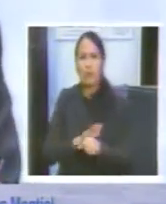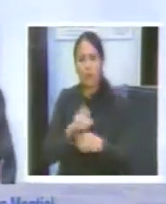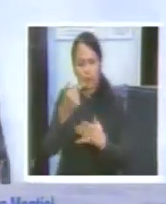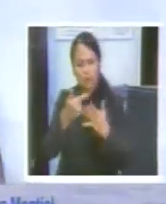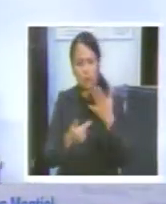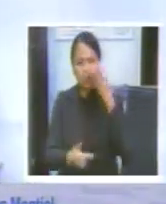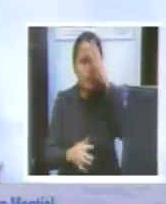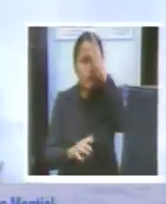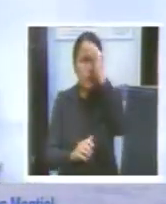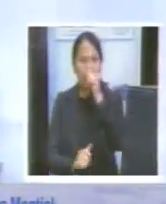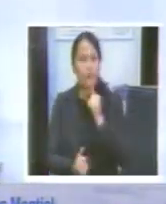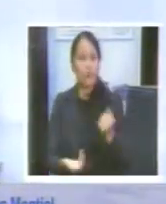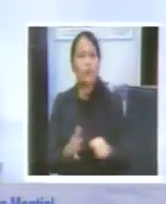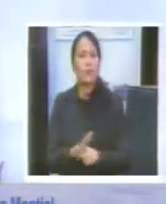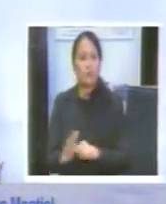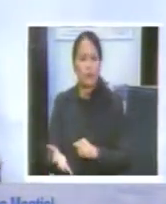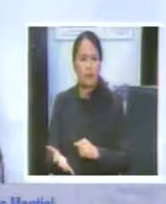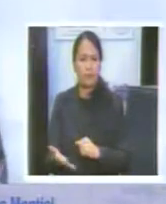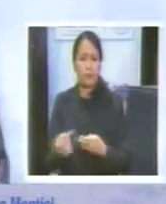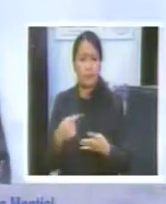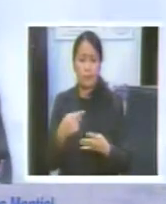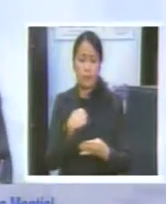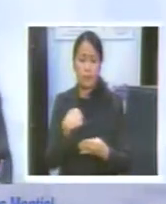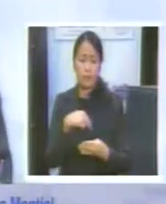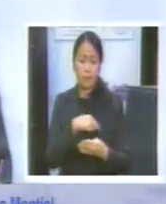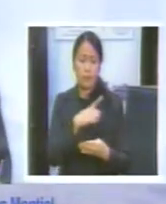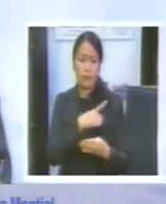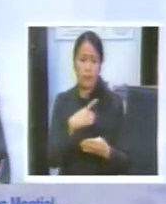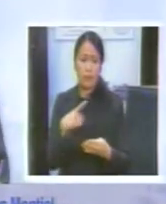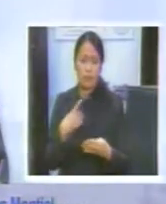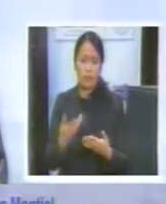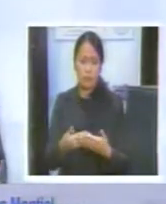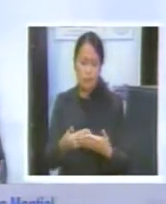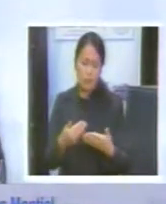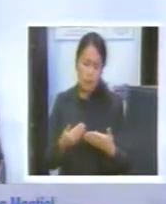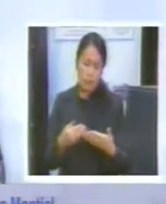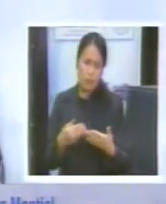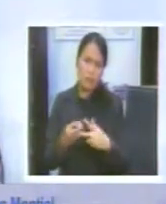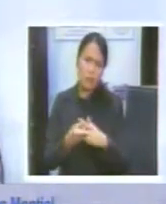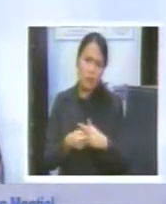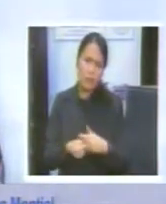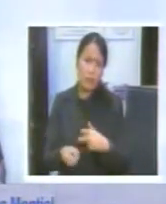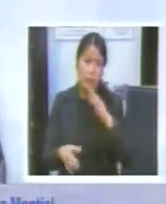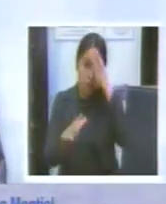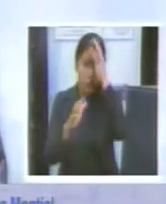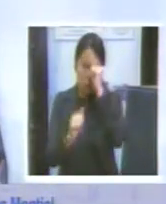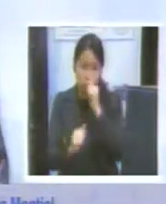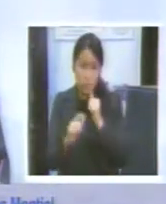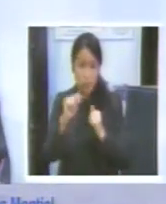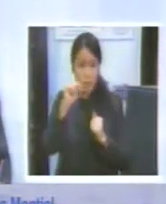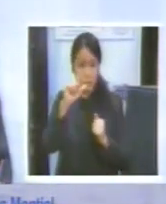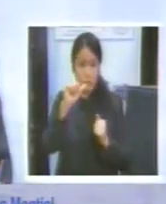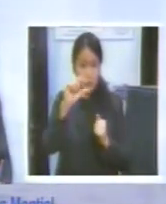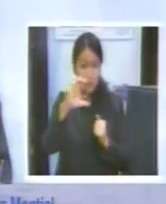acuerdo, que debemos empezar diciendo es algo mucho más que un tratado de libre comercio, desde el momento